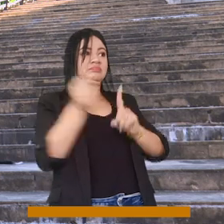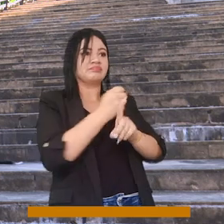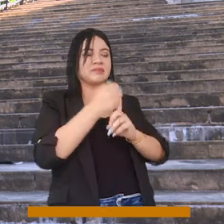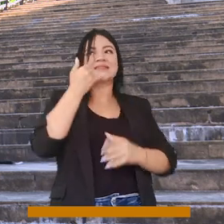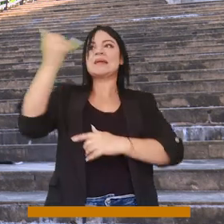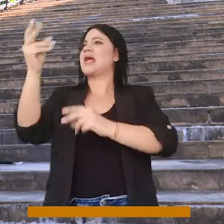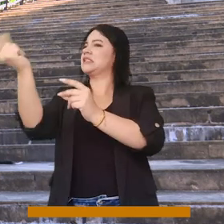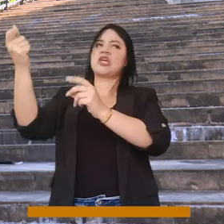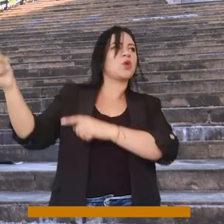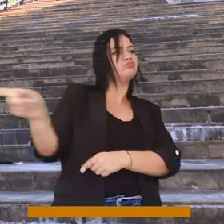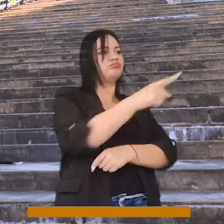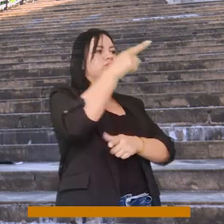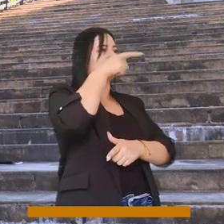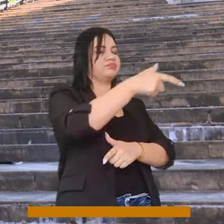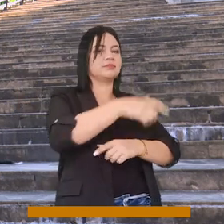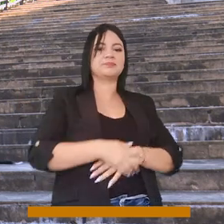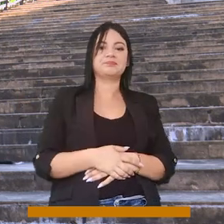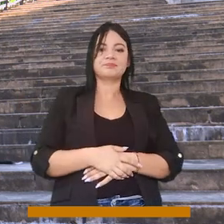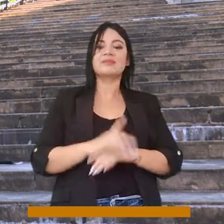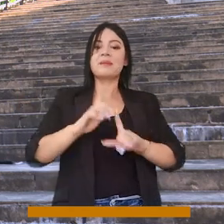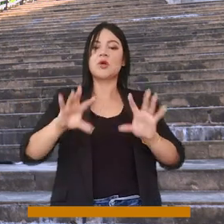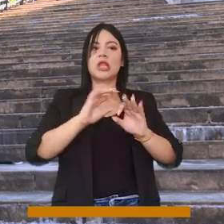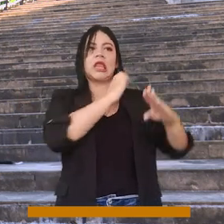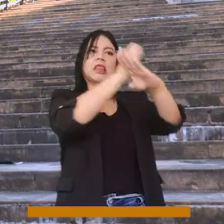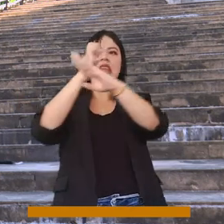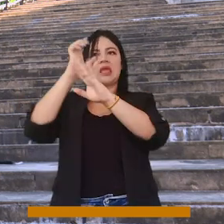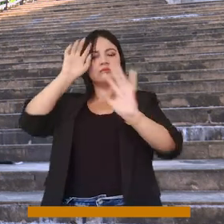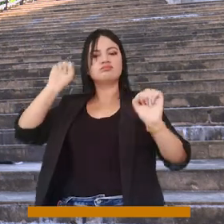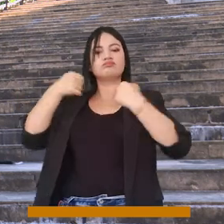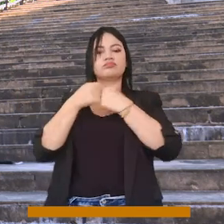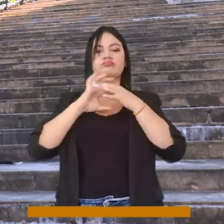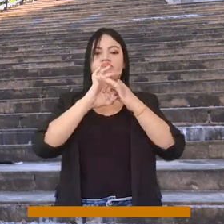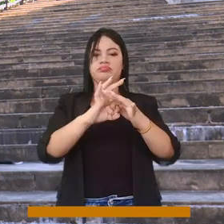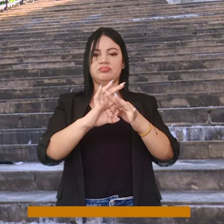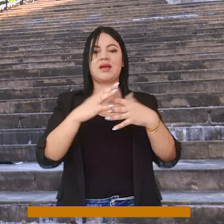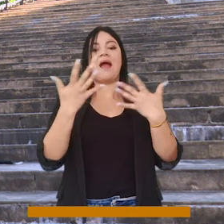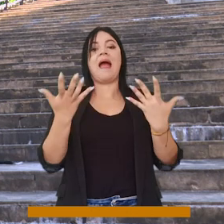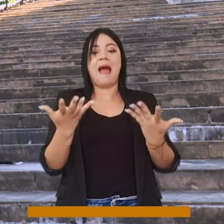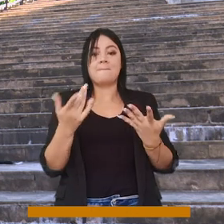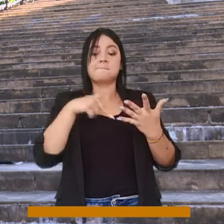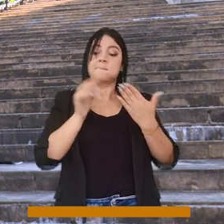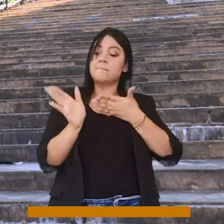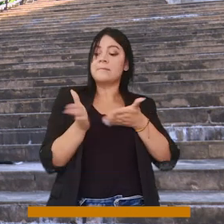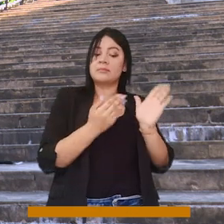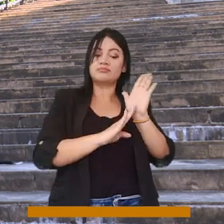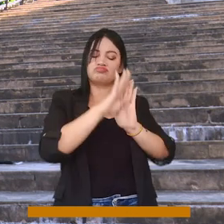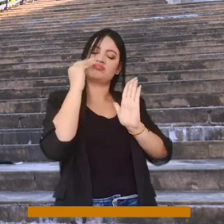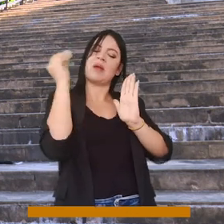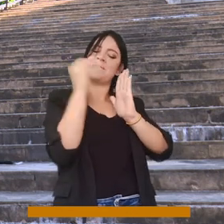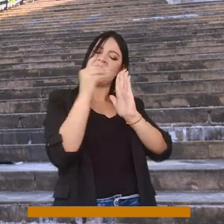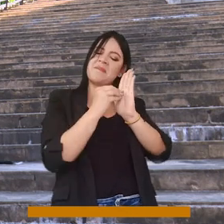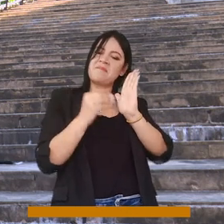línea 123. En segundo lugar, la adecuada articulación por todas las entidades. Por eso logramos